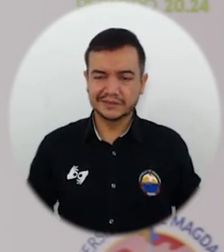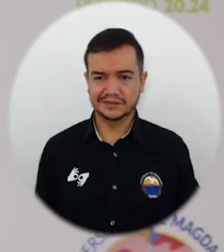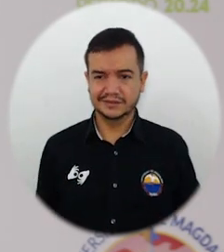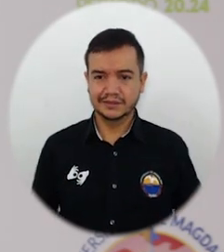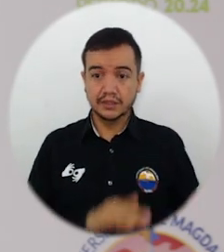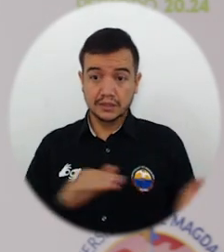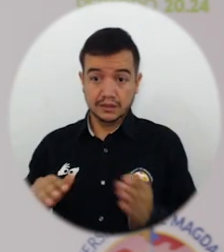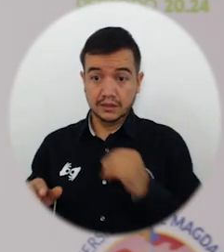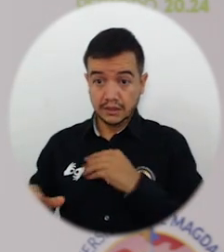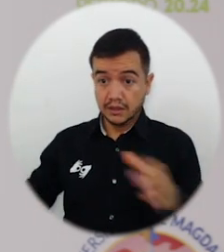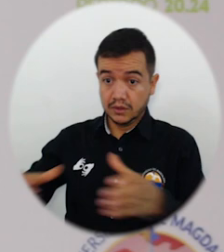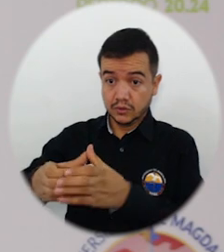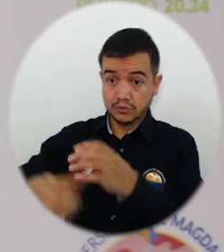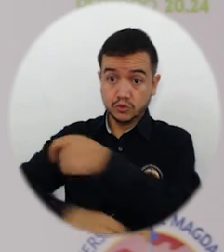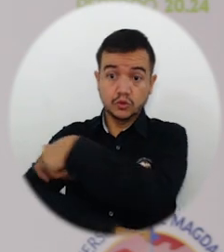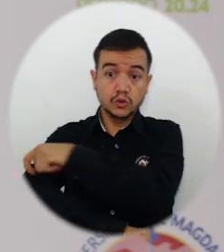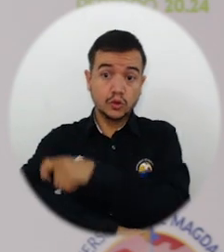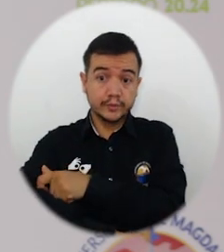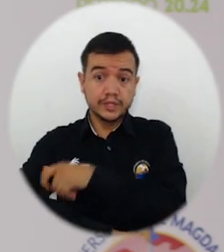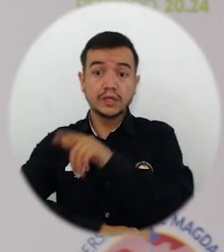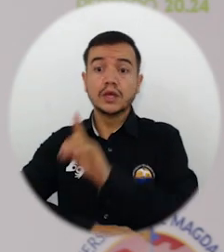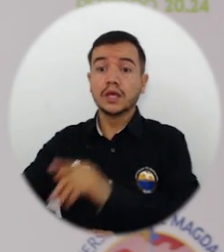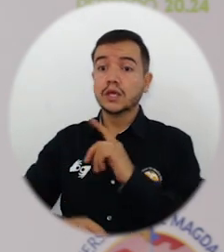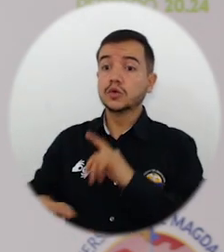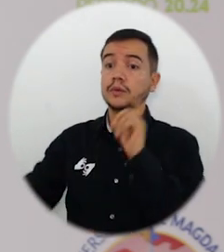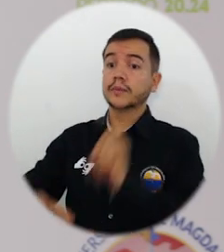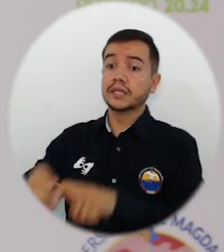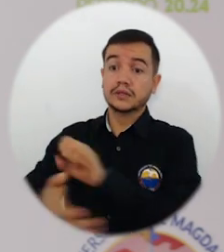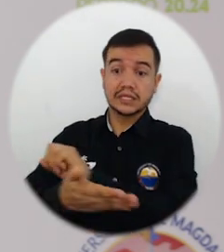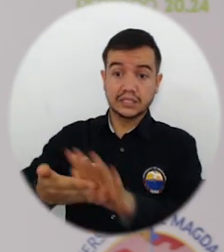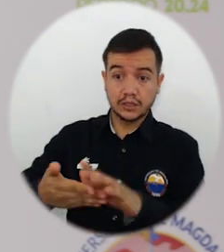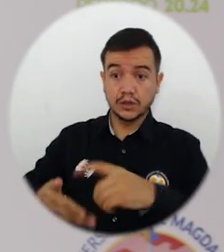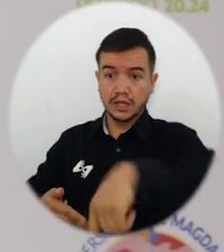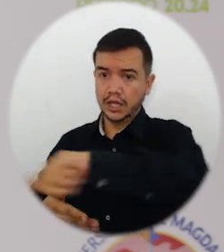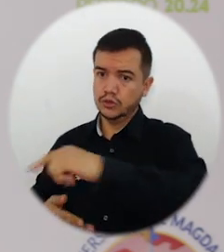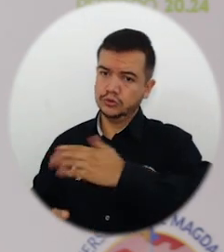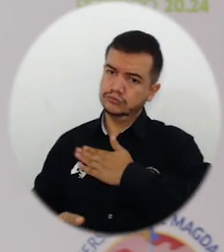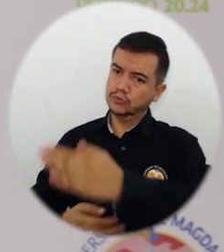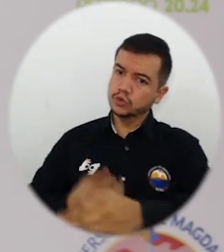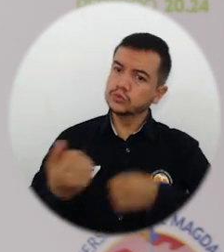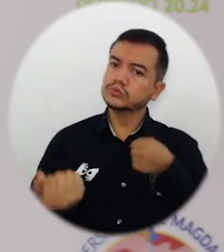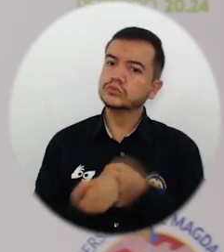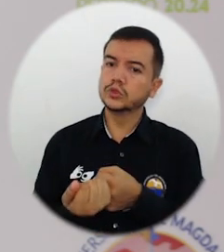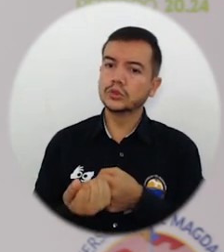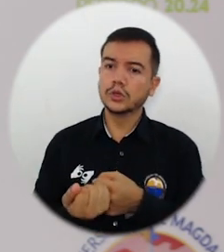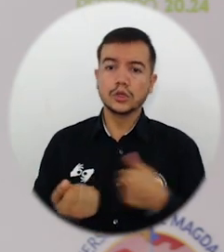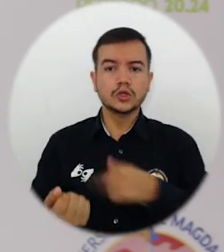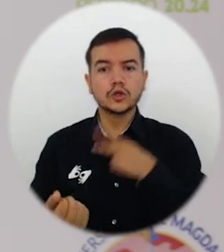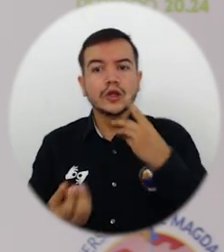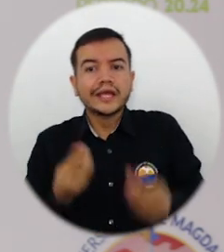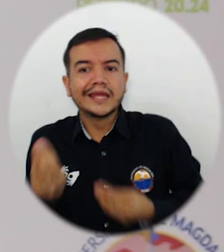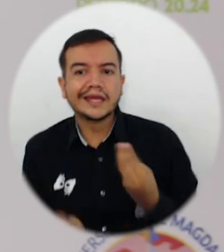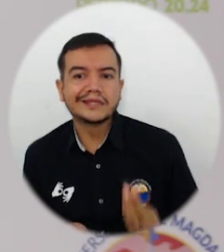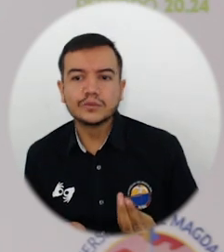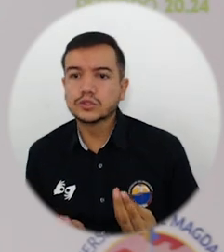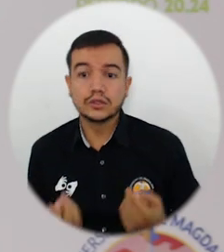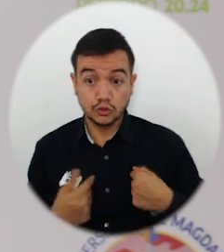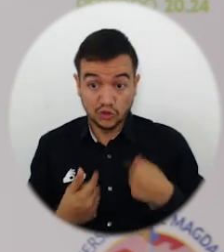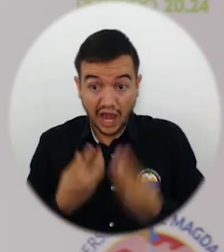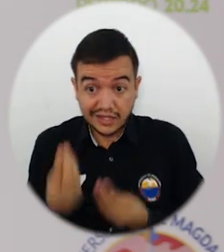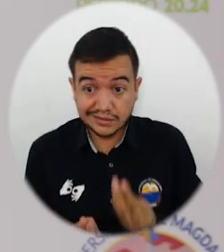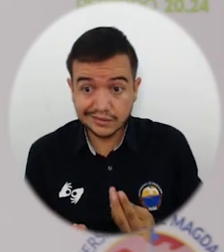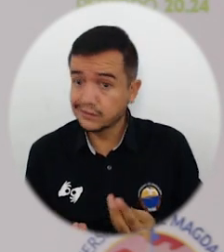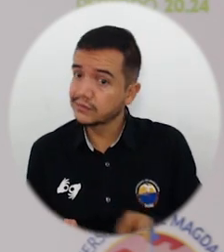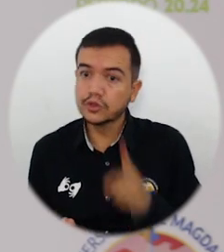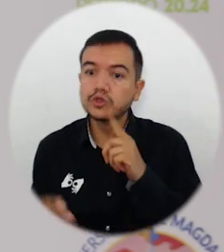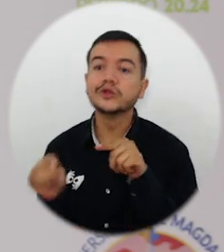le manifestamos nuestro respaldo. No hemos ni concertado ni definido ningún tipo de acción, ha sido de manera libre y